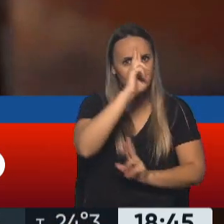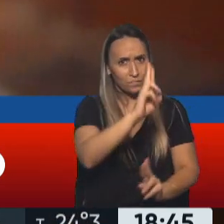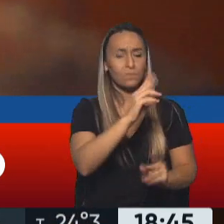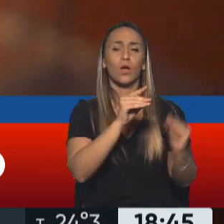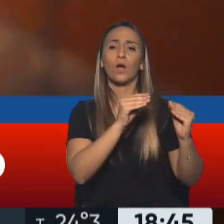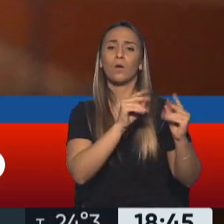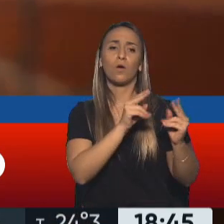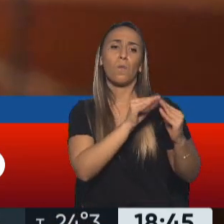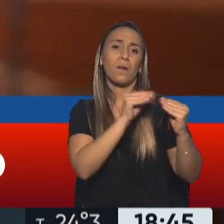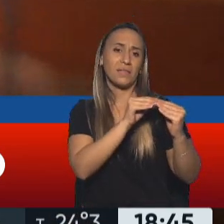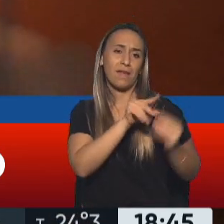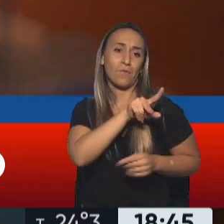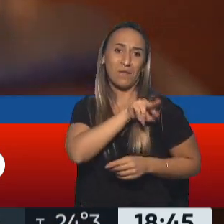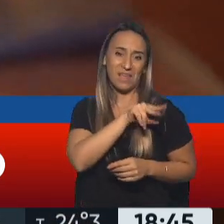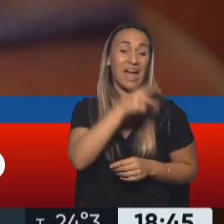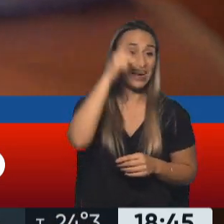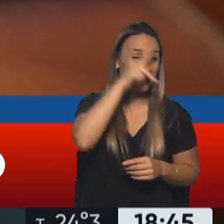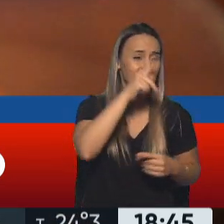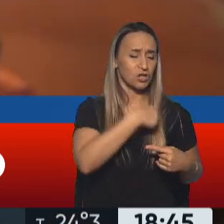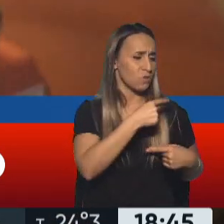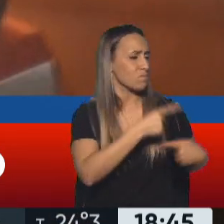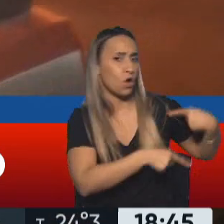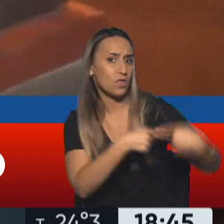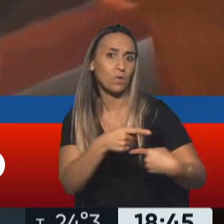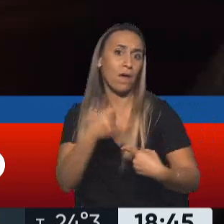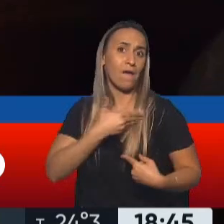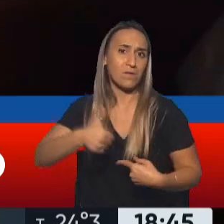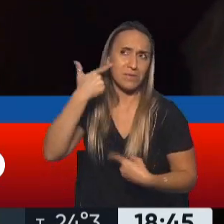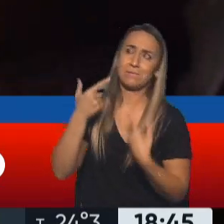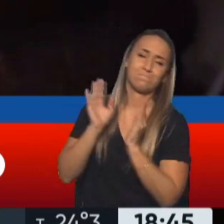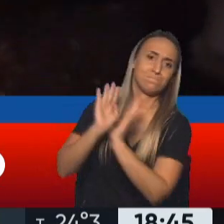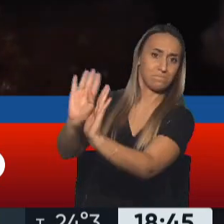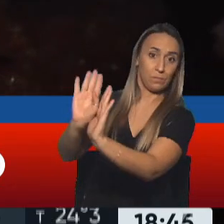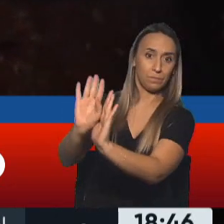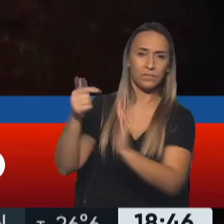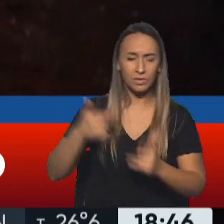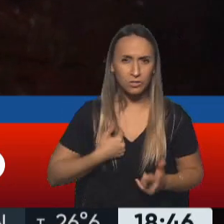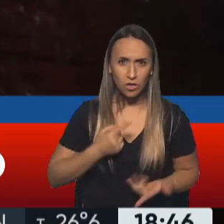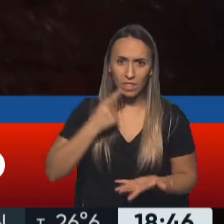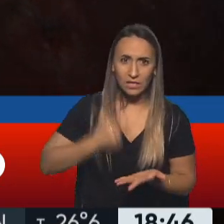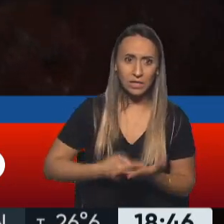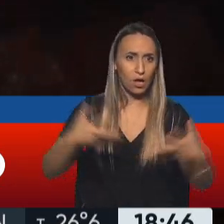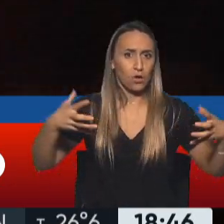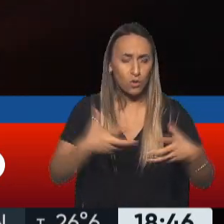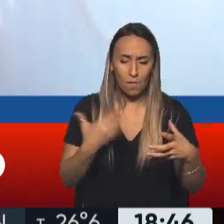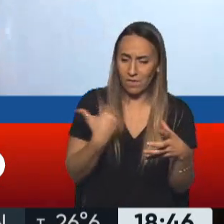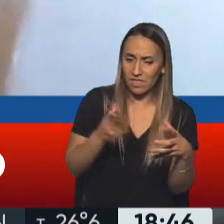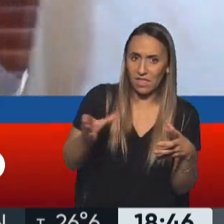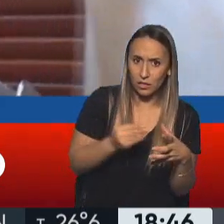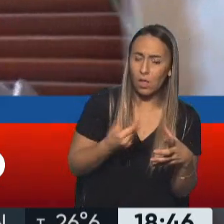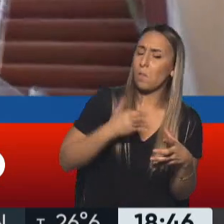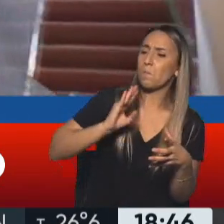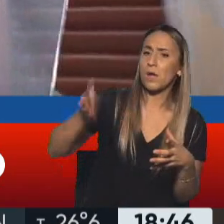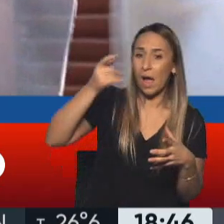Kirchner, y que además construyó con su decisión el frente de todos que permitió derrotar a Mauricio